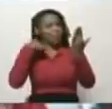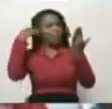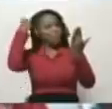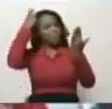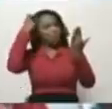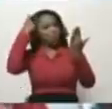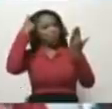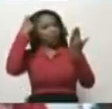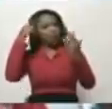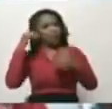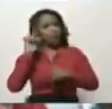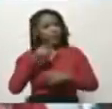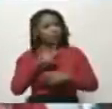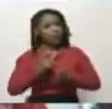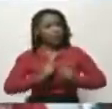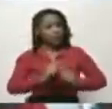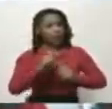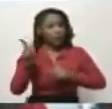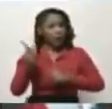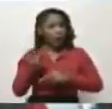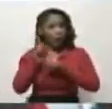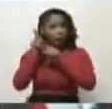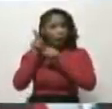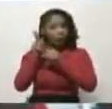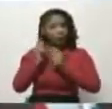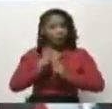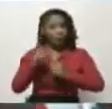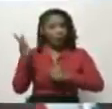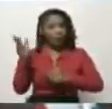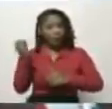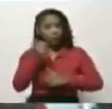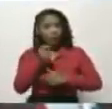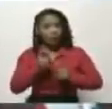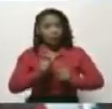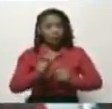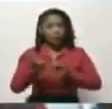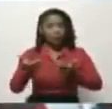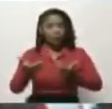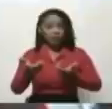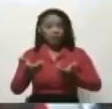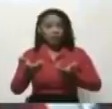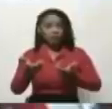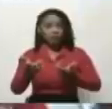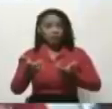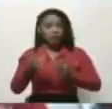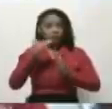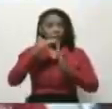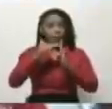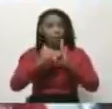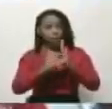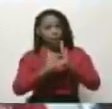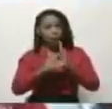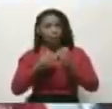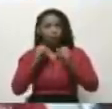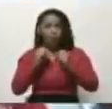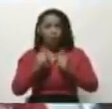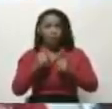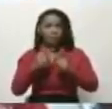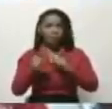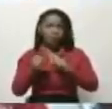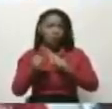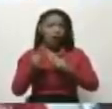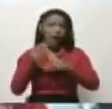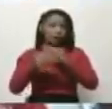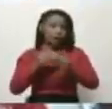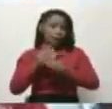pregúntense si la intención que aquel trae no es una intención degradativa, perdónenme lo fuerte del término, pero termina siendo